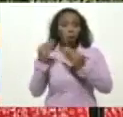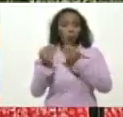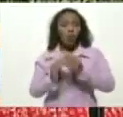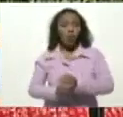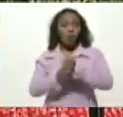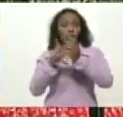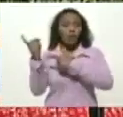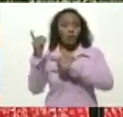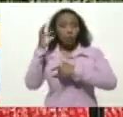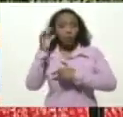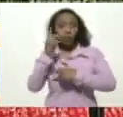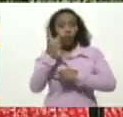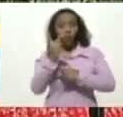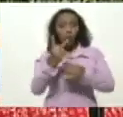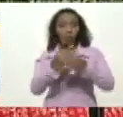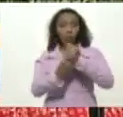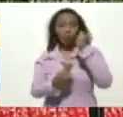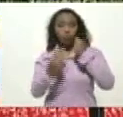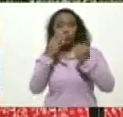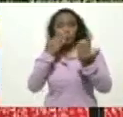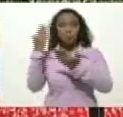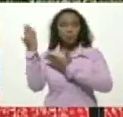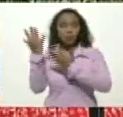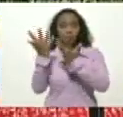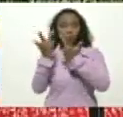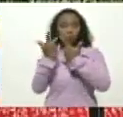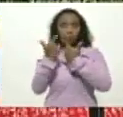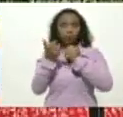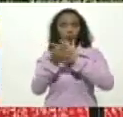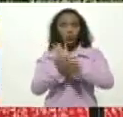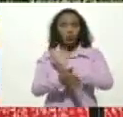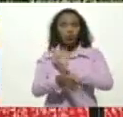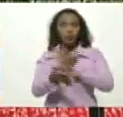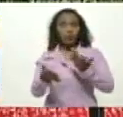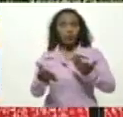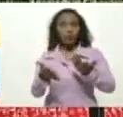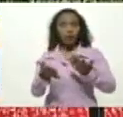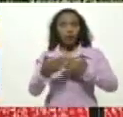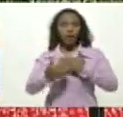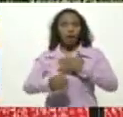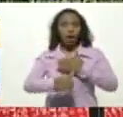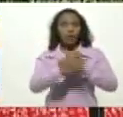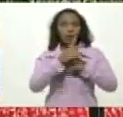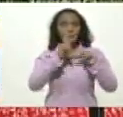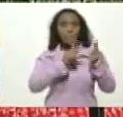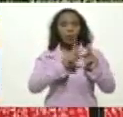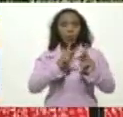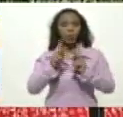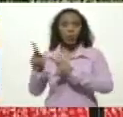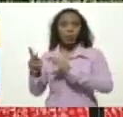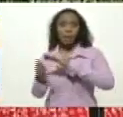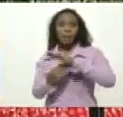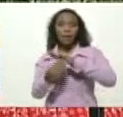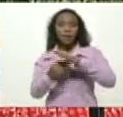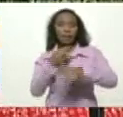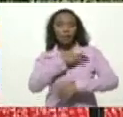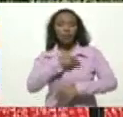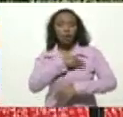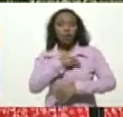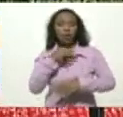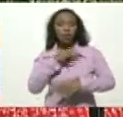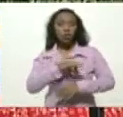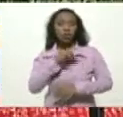Marjorie Moreno, nos dé su apreciación sobre el avance del plan de las bases de misiones